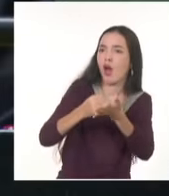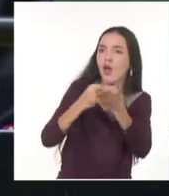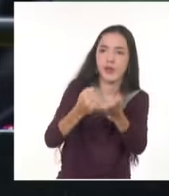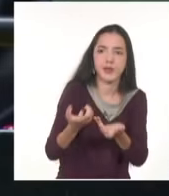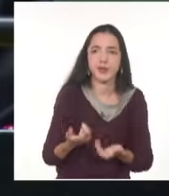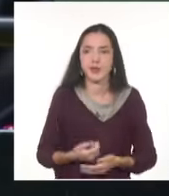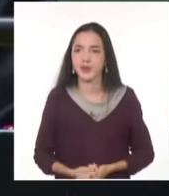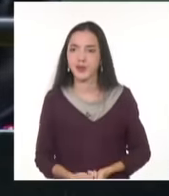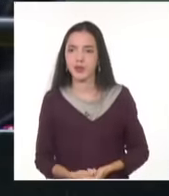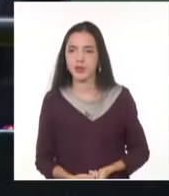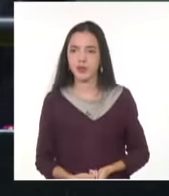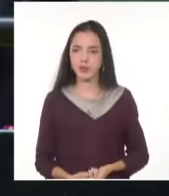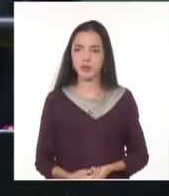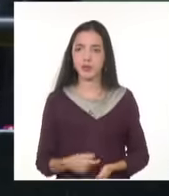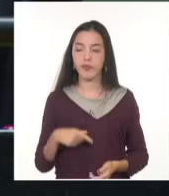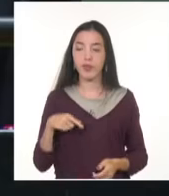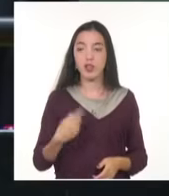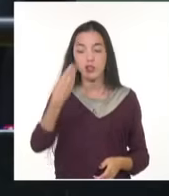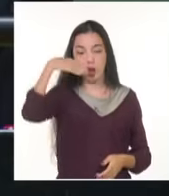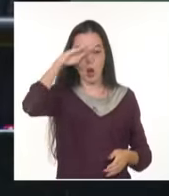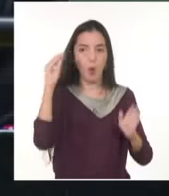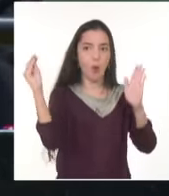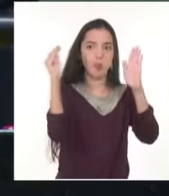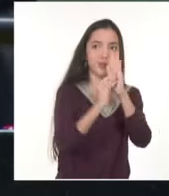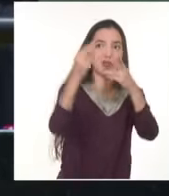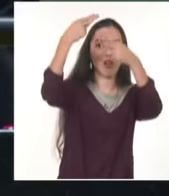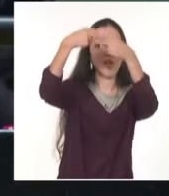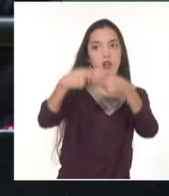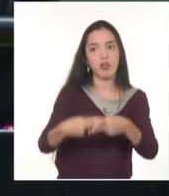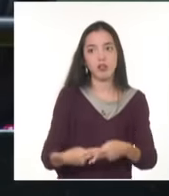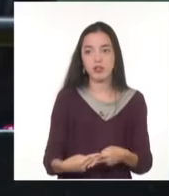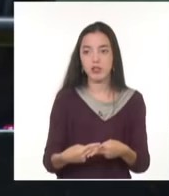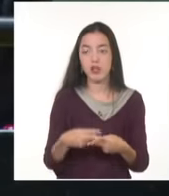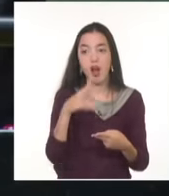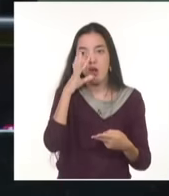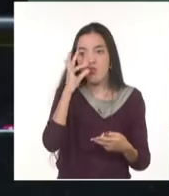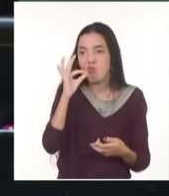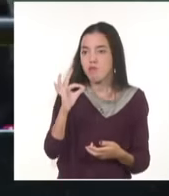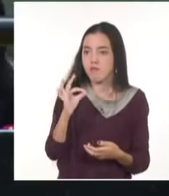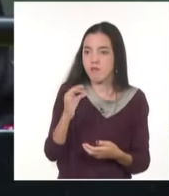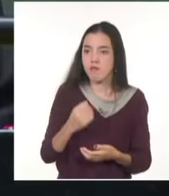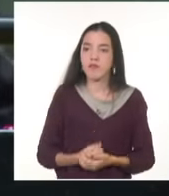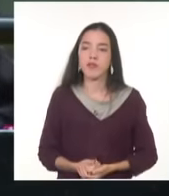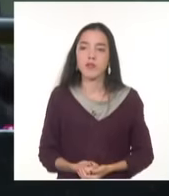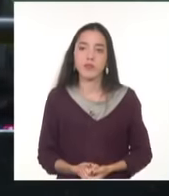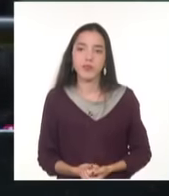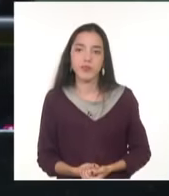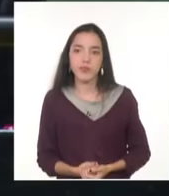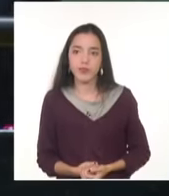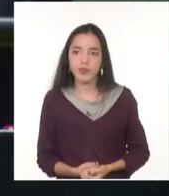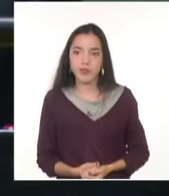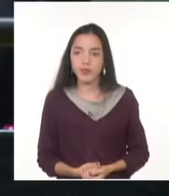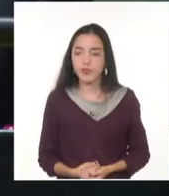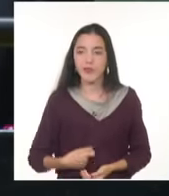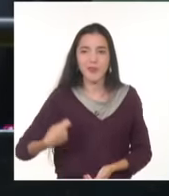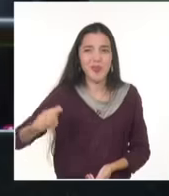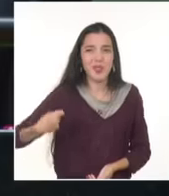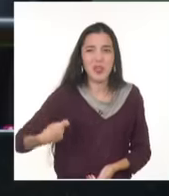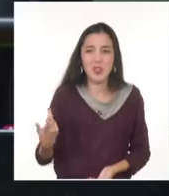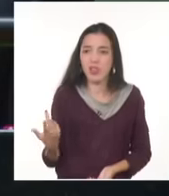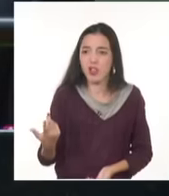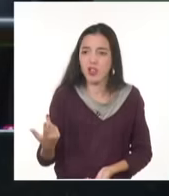terrorismo. Se trata de una designación fraudulenta, sin autoridad moral ni